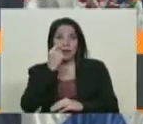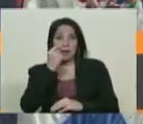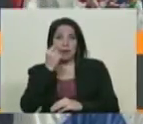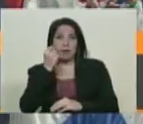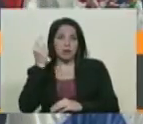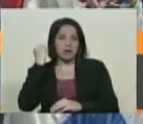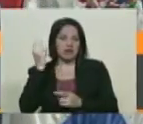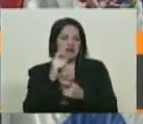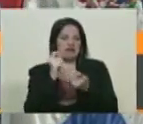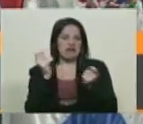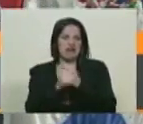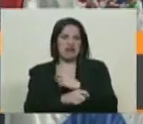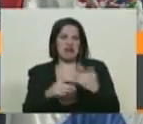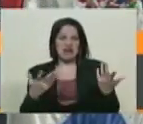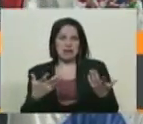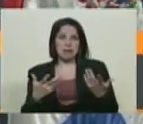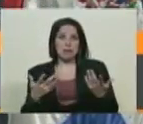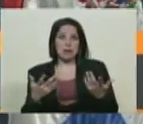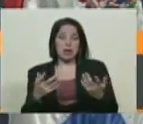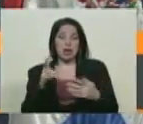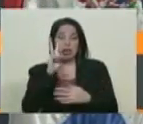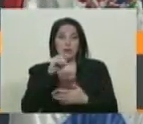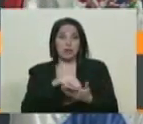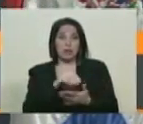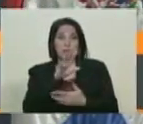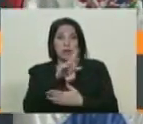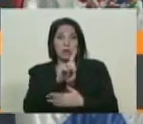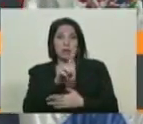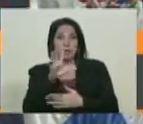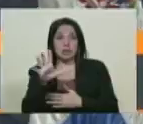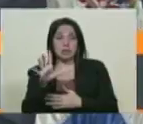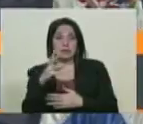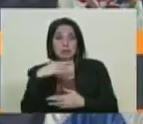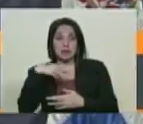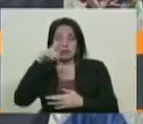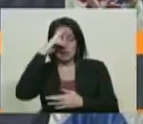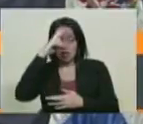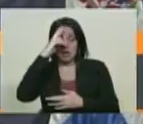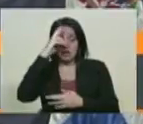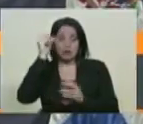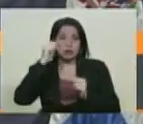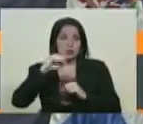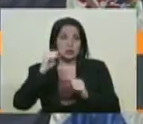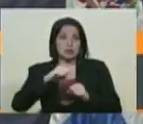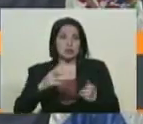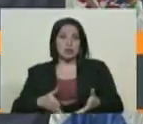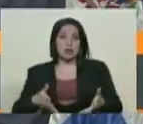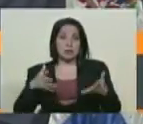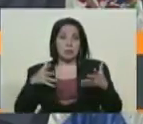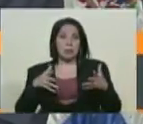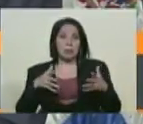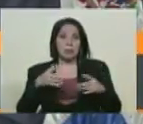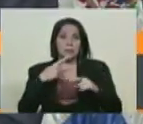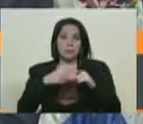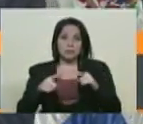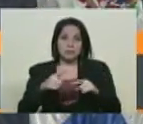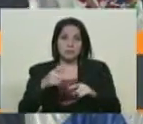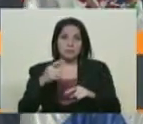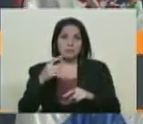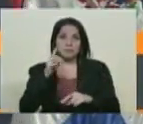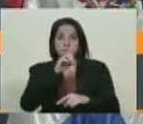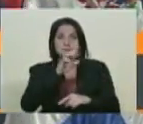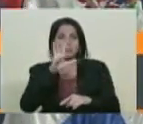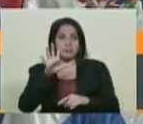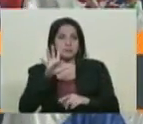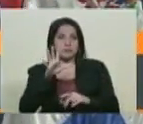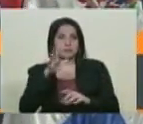cambia? En que en el 2015 ellos reconocieron el resultado porque ganaron, pero el 15 de octubre del 17